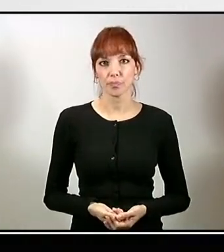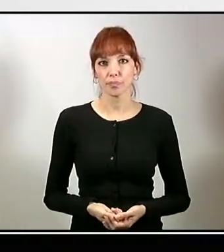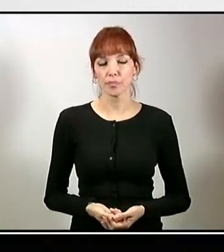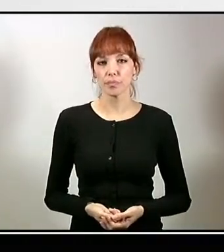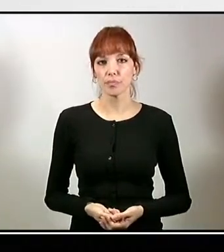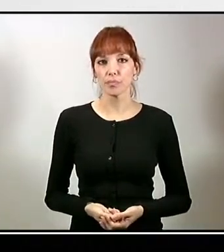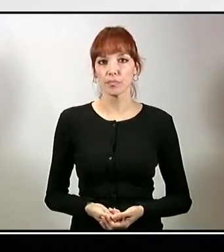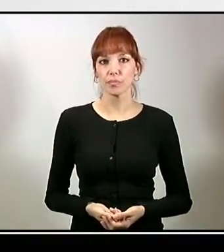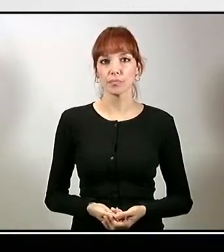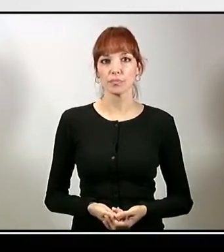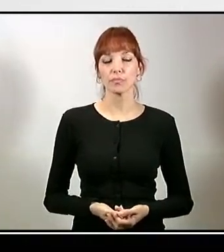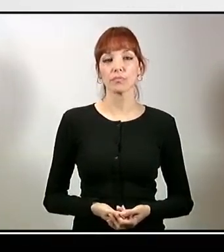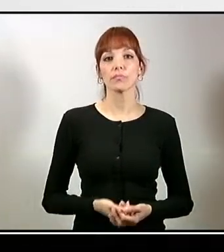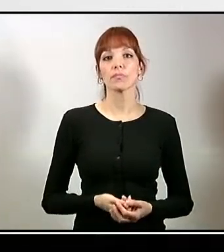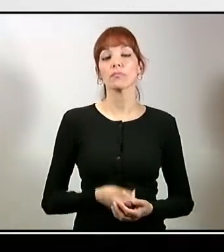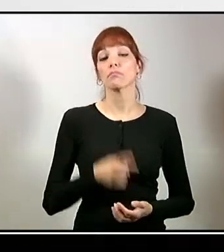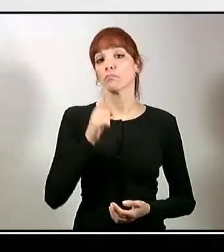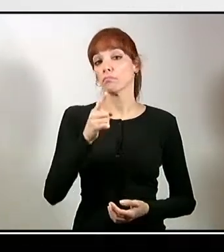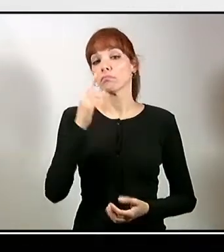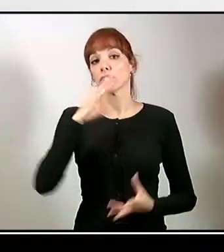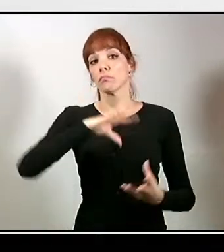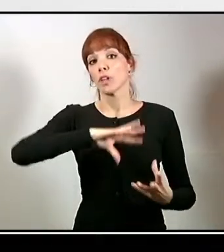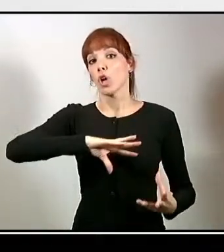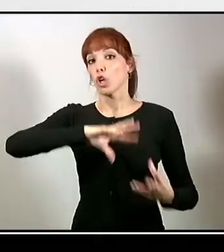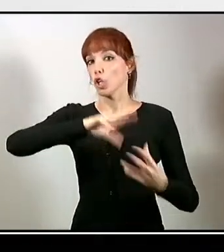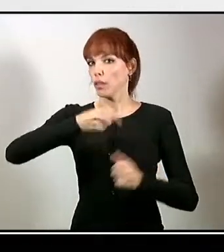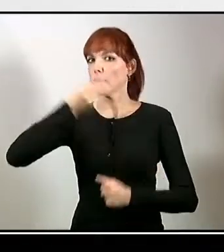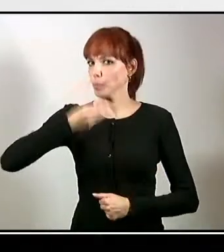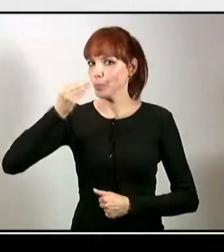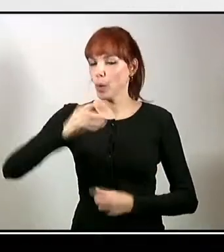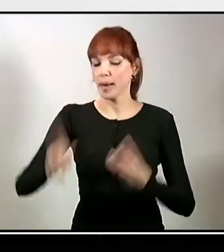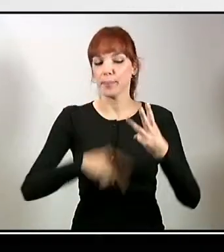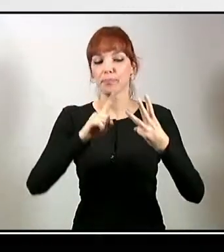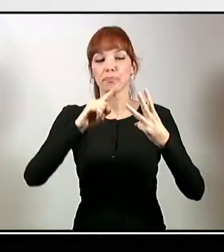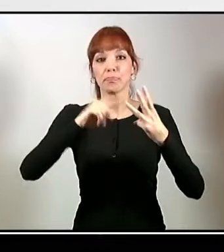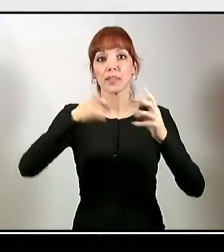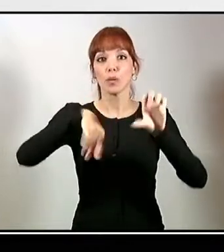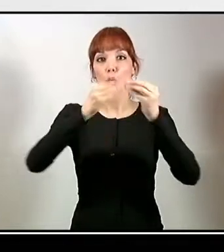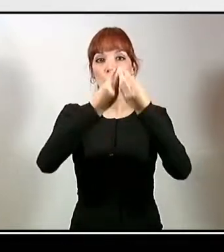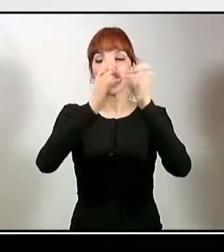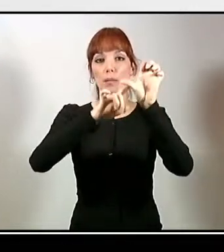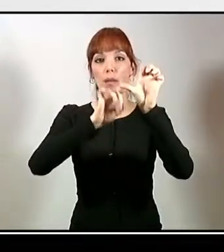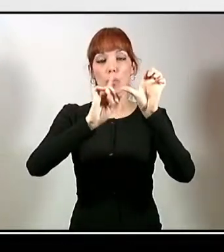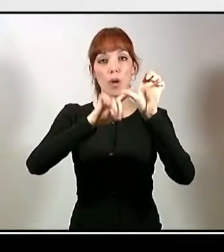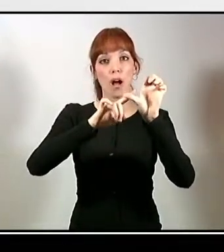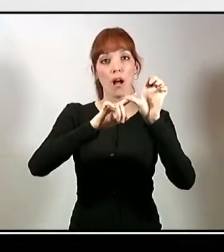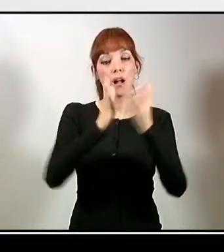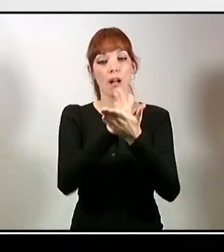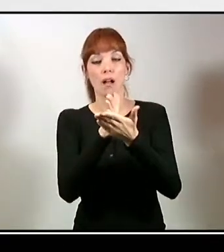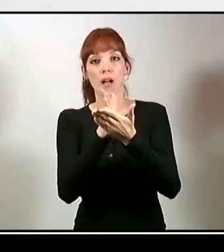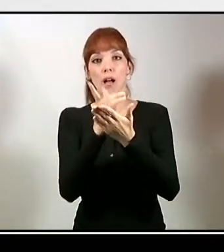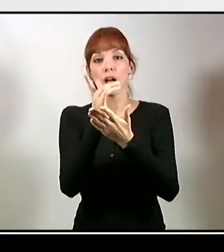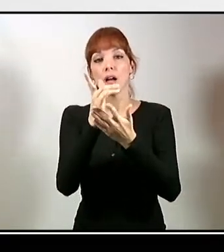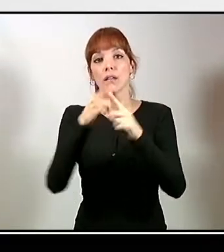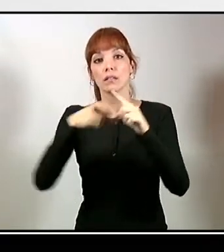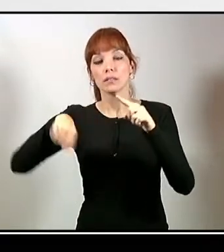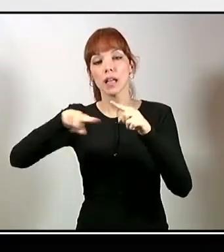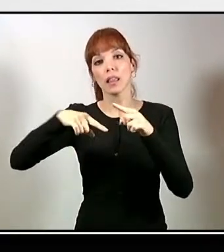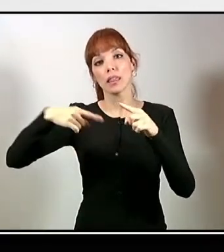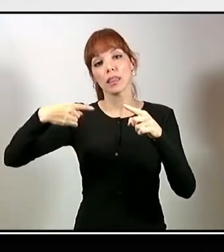Además, yo creo que esto es una muy buena noticia. La Junta de Extremadura, en concreto la Dirección General de